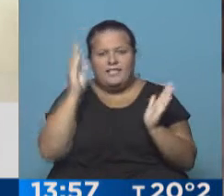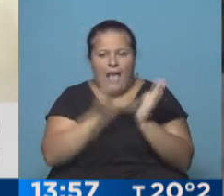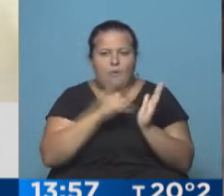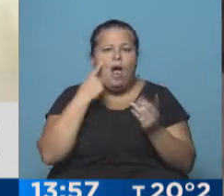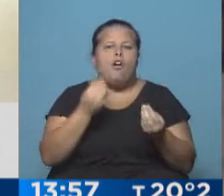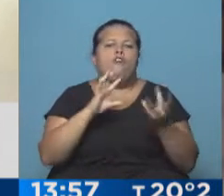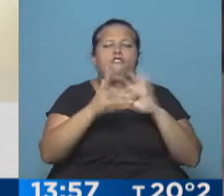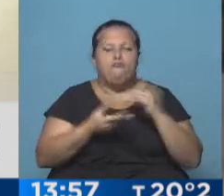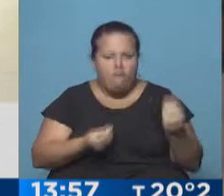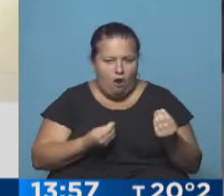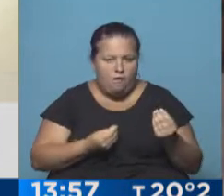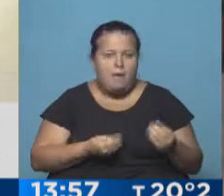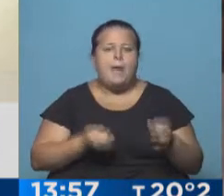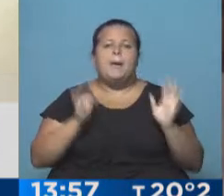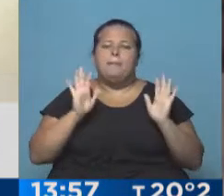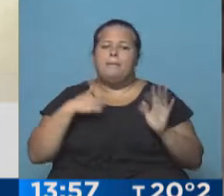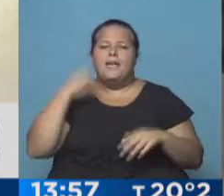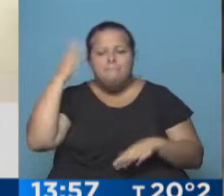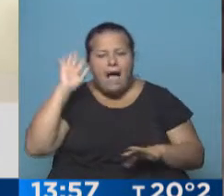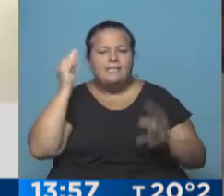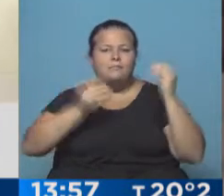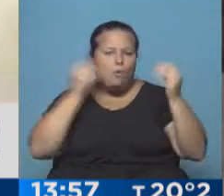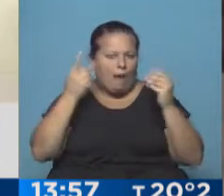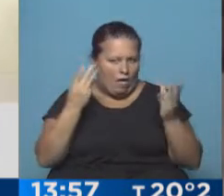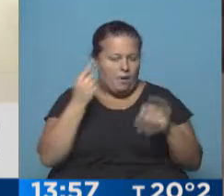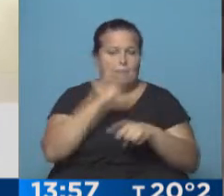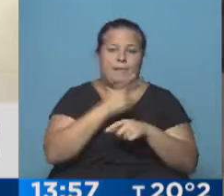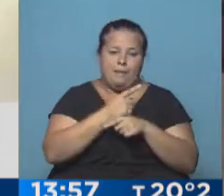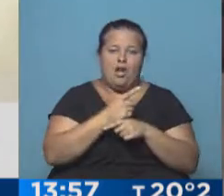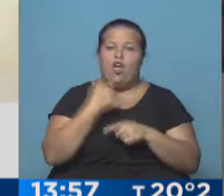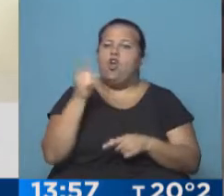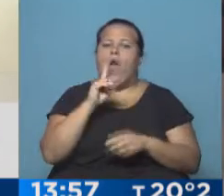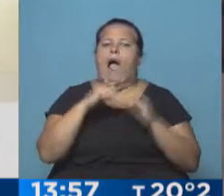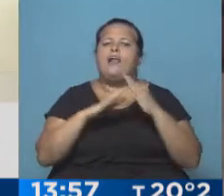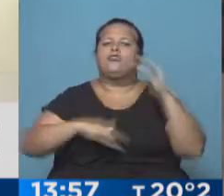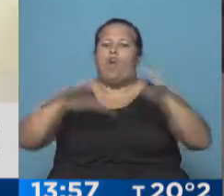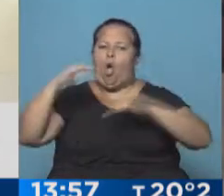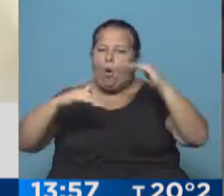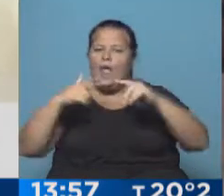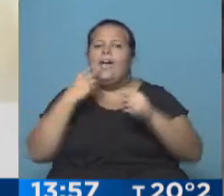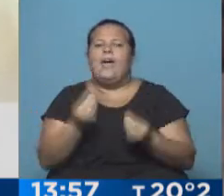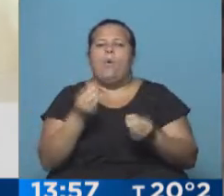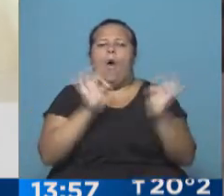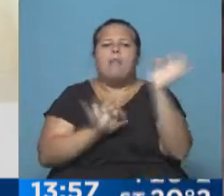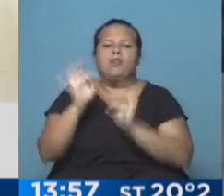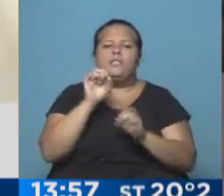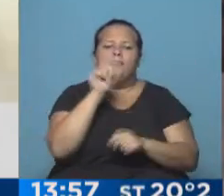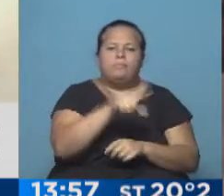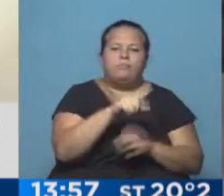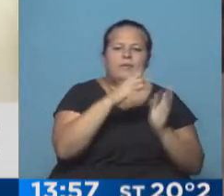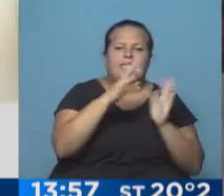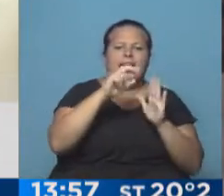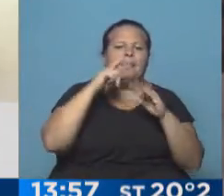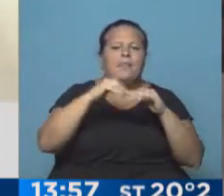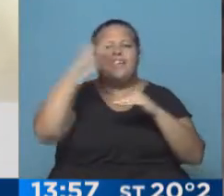cómo es pero lo que más me preocupa a mí es primero que no se habló de la escala o sea la escala es qué porcentaje le toca después de los